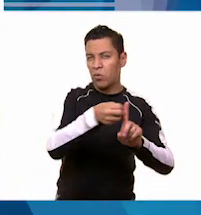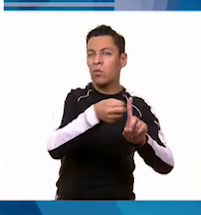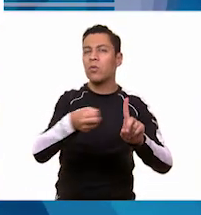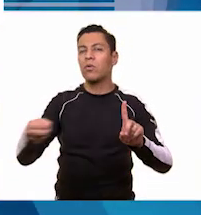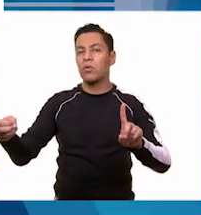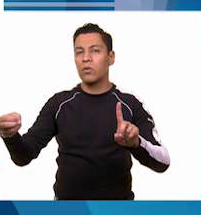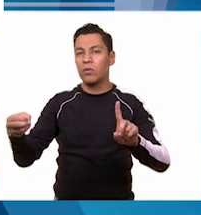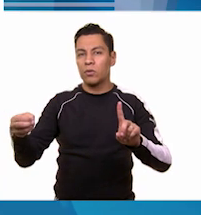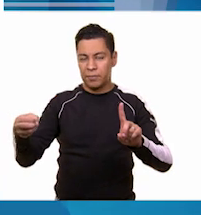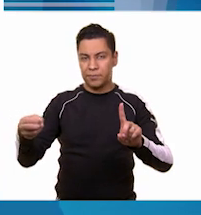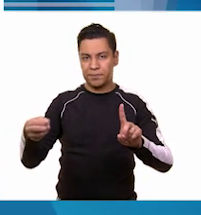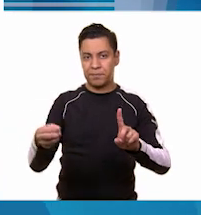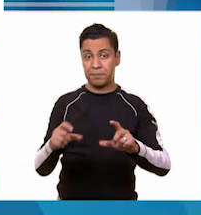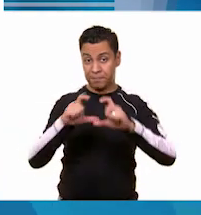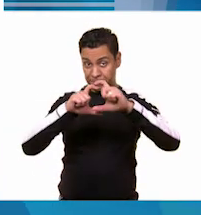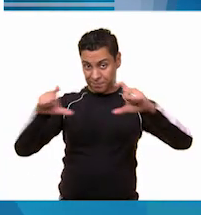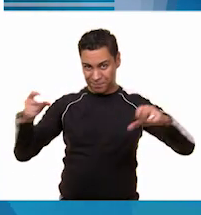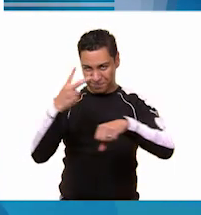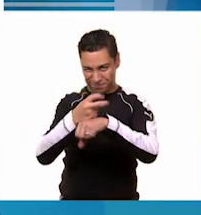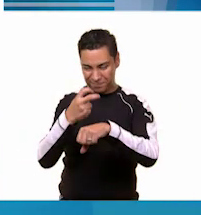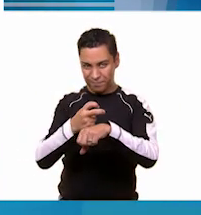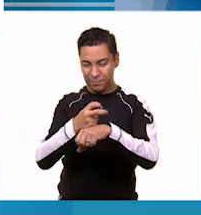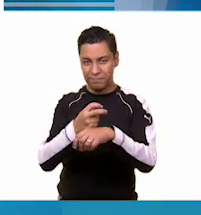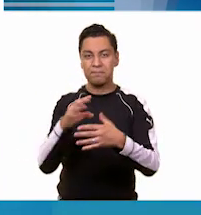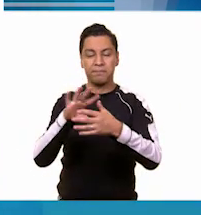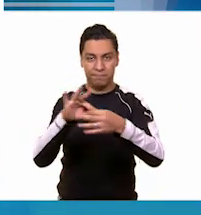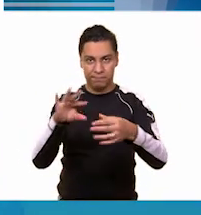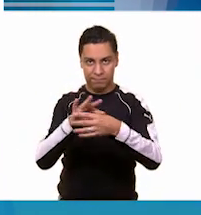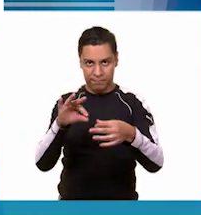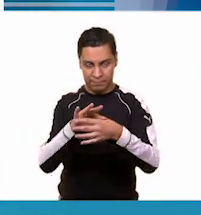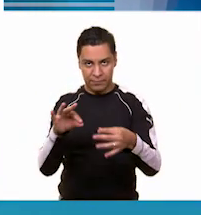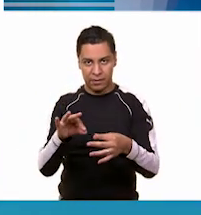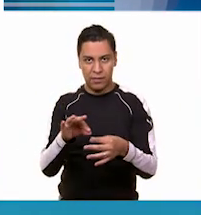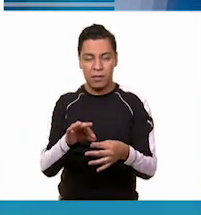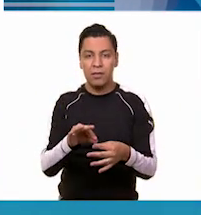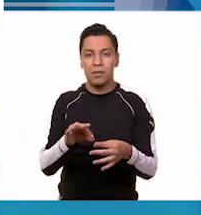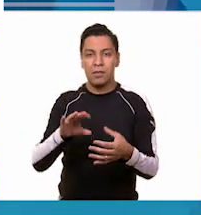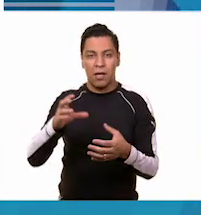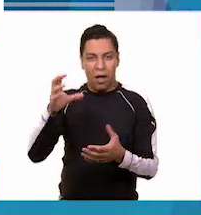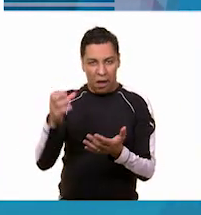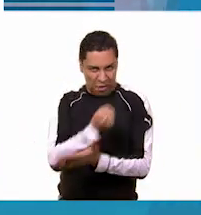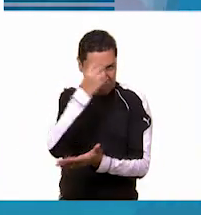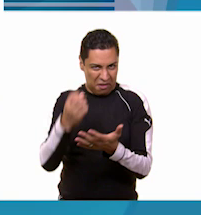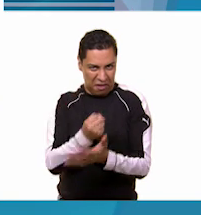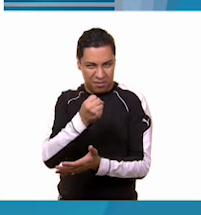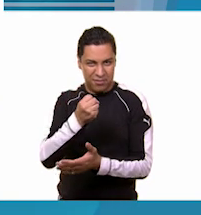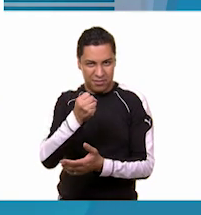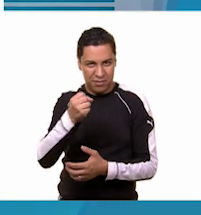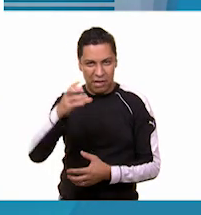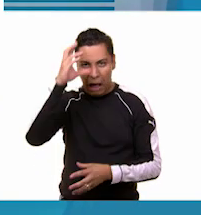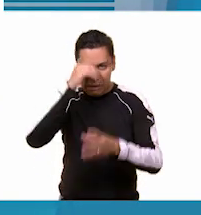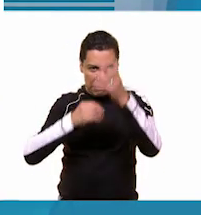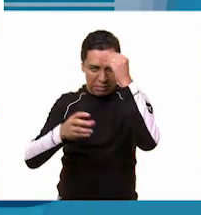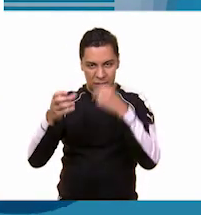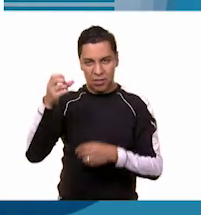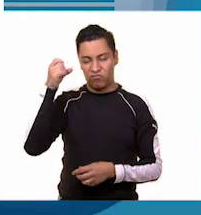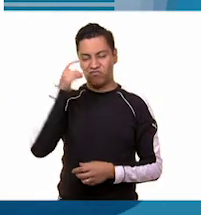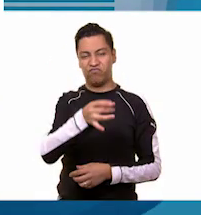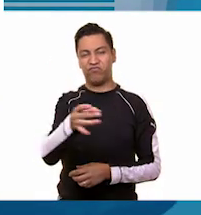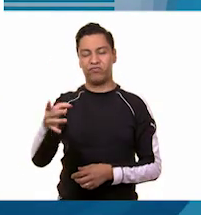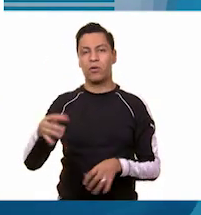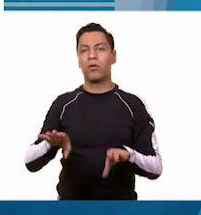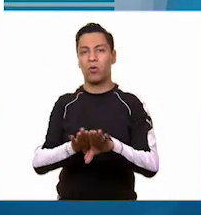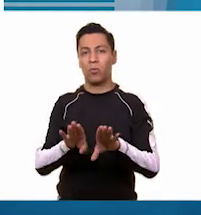presentación. El párrafo leído nos explica en qué consiste la prueba de la Olimpiada del Conocimiento Infantil. Dice que